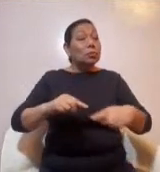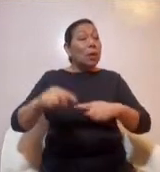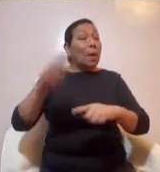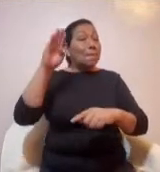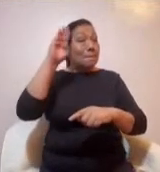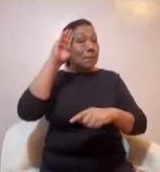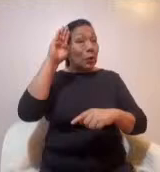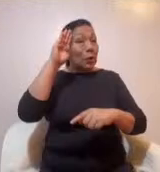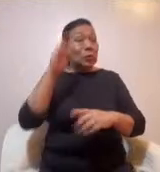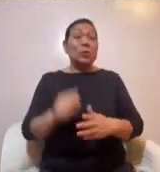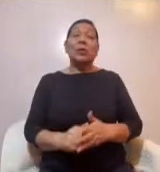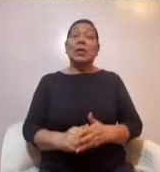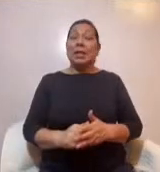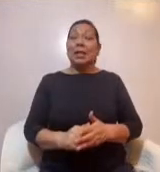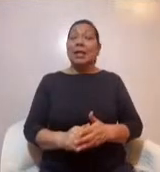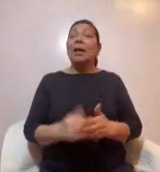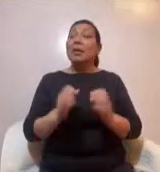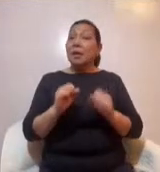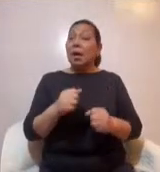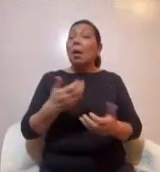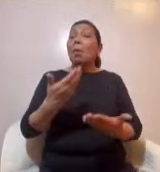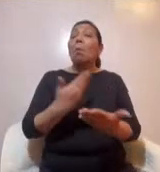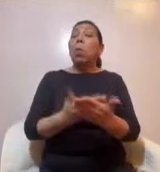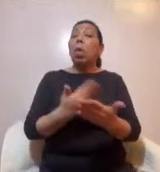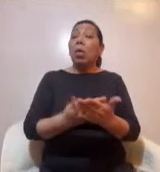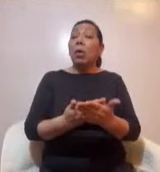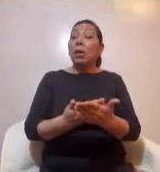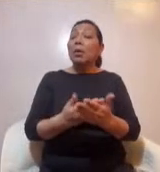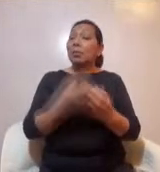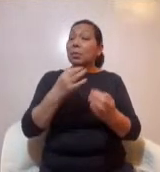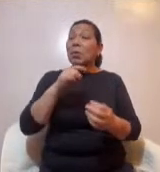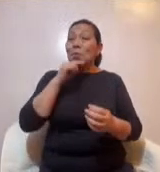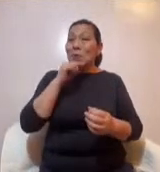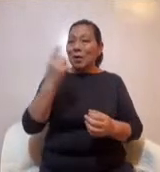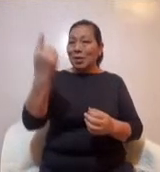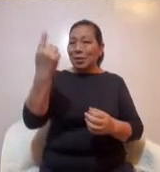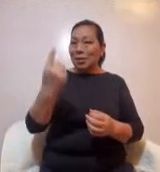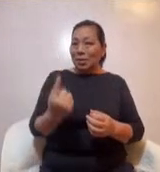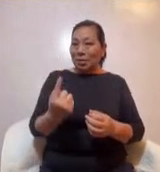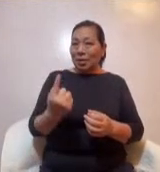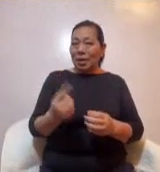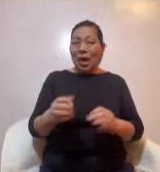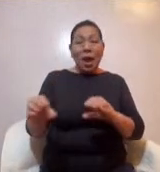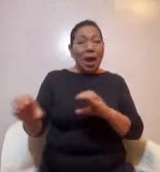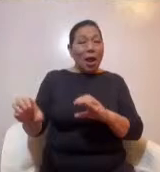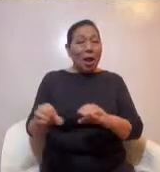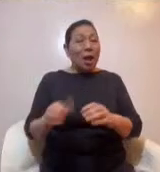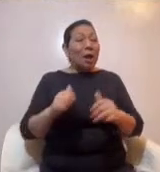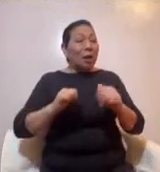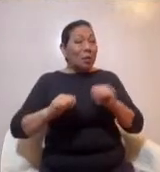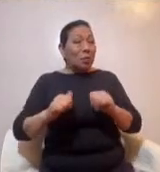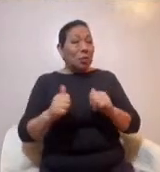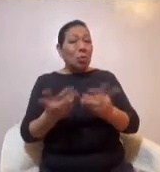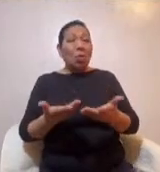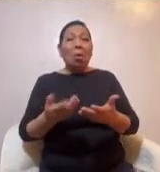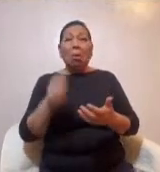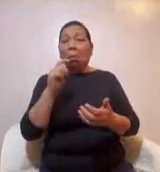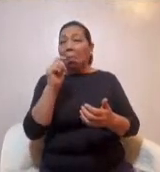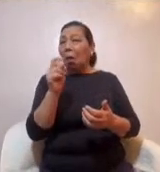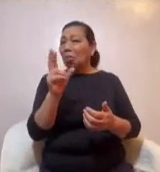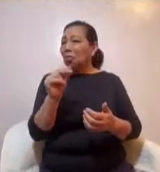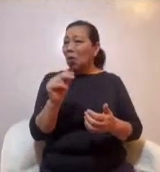con las diligencias policiales efectuadas que probaron que la beneficiaria venía realizando